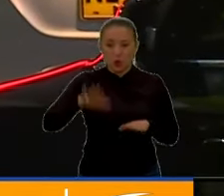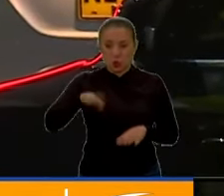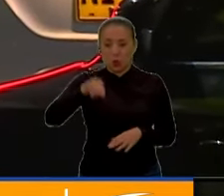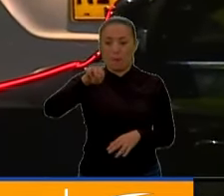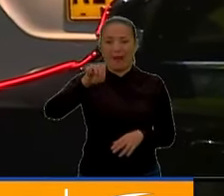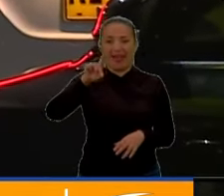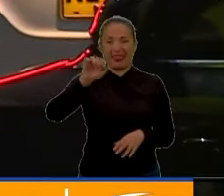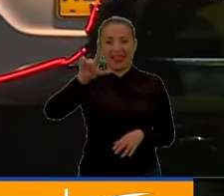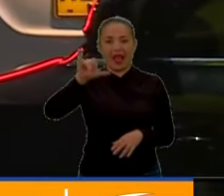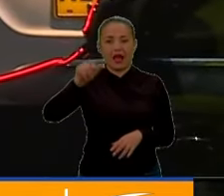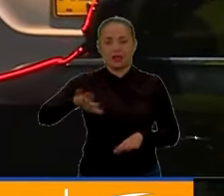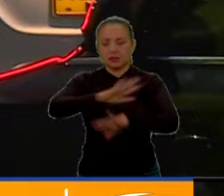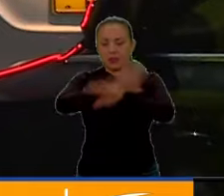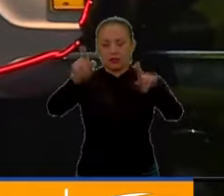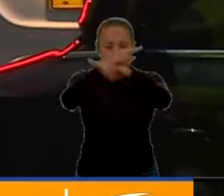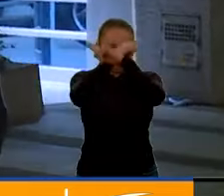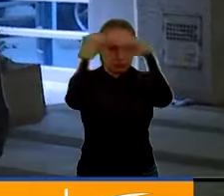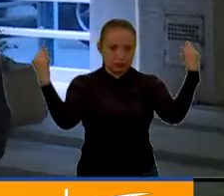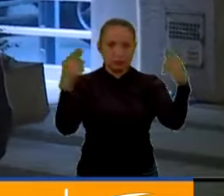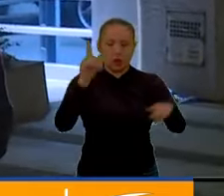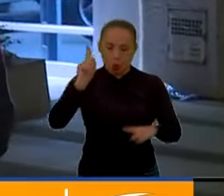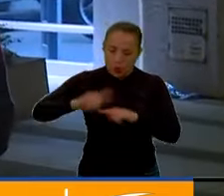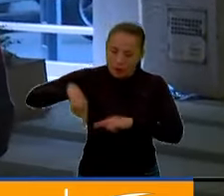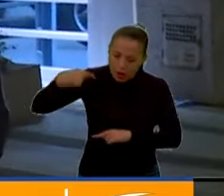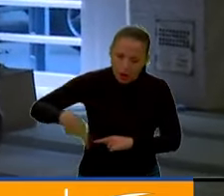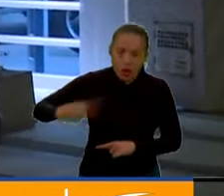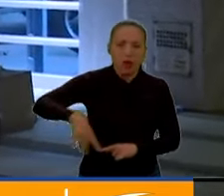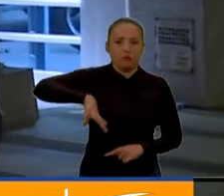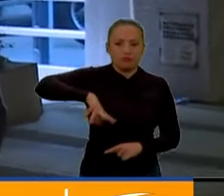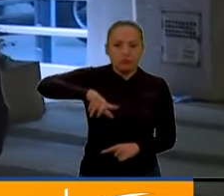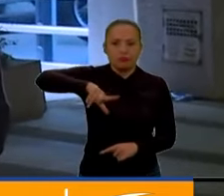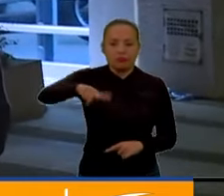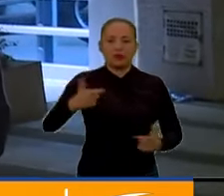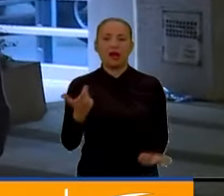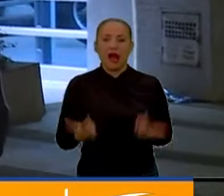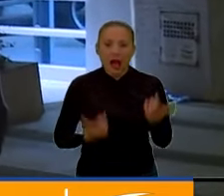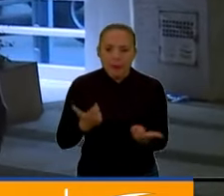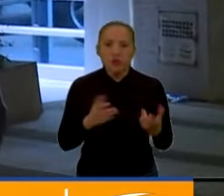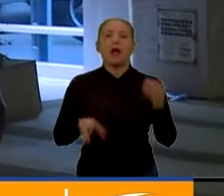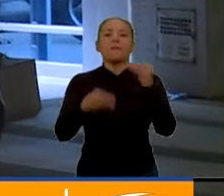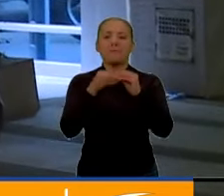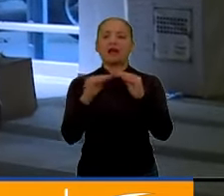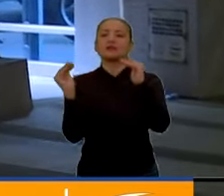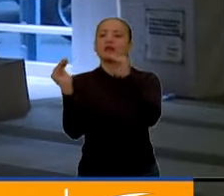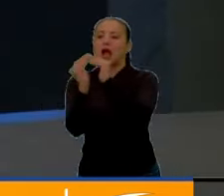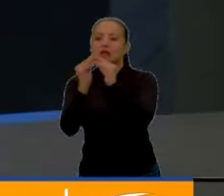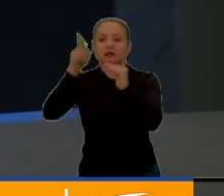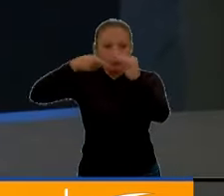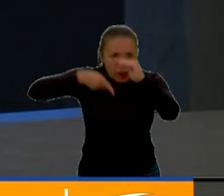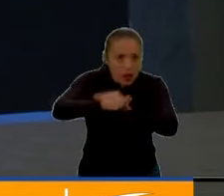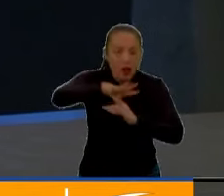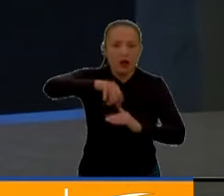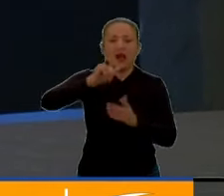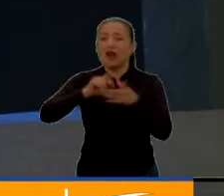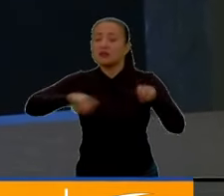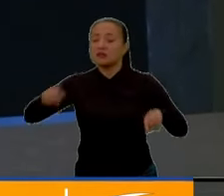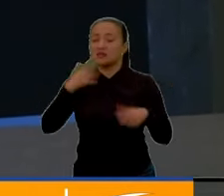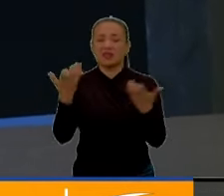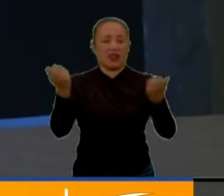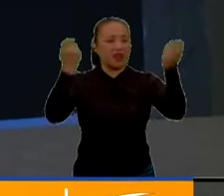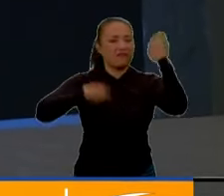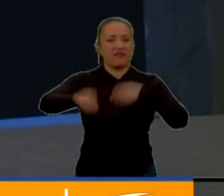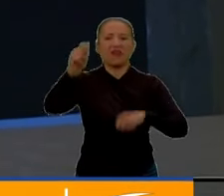están agotados con los constantes robos de camionetas y ahora de viviendas. Muchos dicen que quieren vender sus casas porque